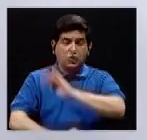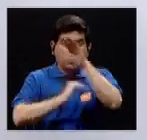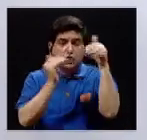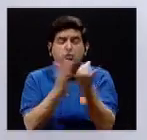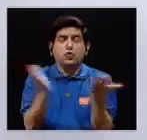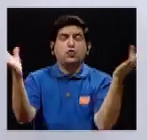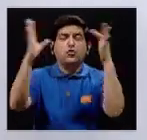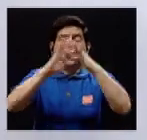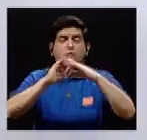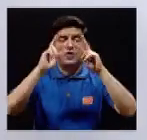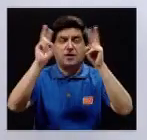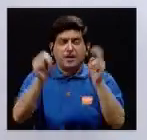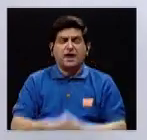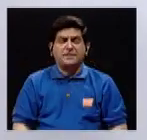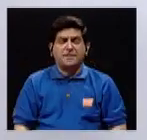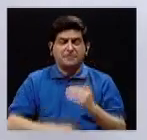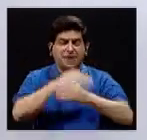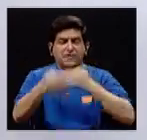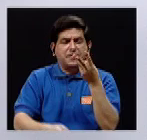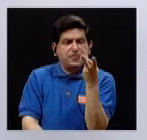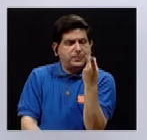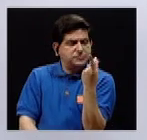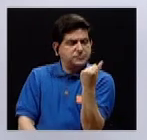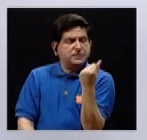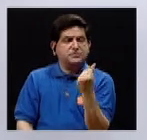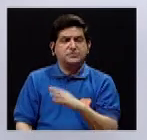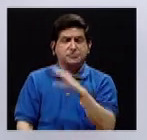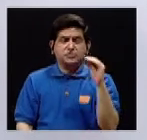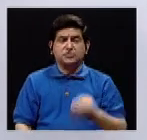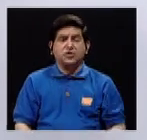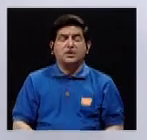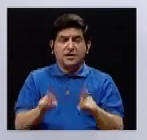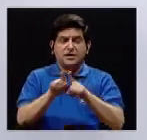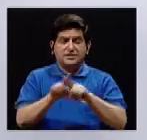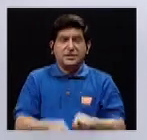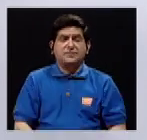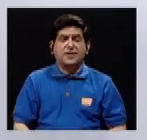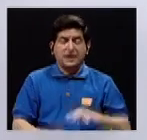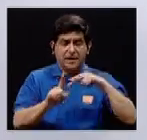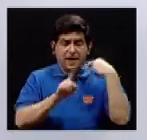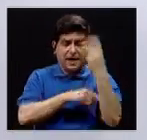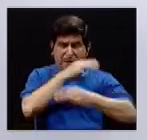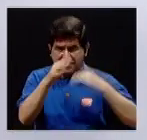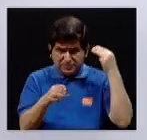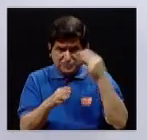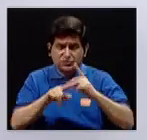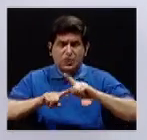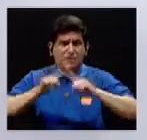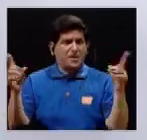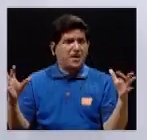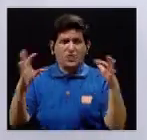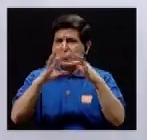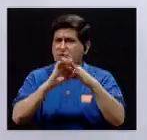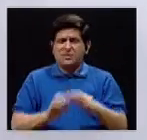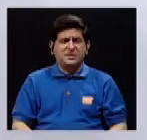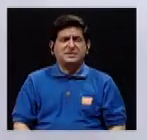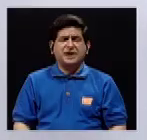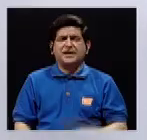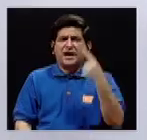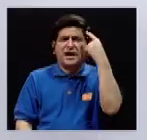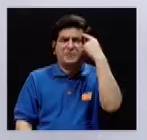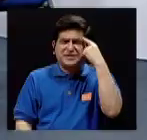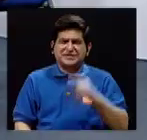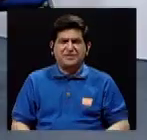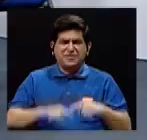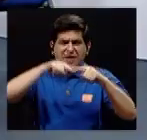todo ligado al tema de la cuantificación y luego en la cuestión cosmogónica sobre la visión de mundo pero sin ligarlo a la visión geométrica del